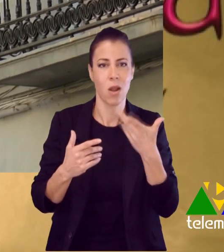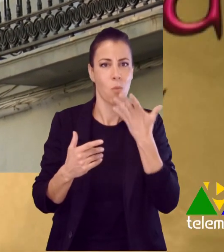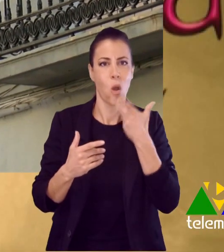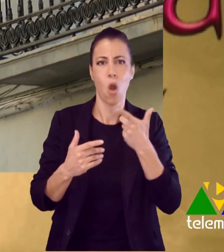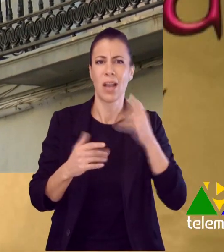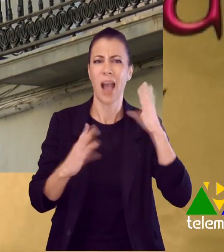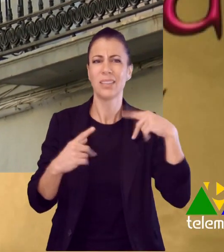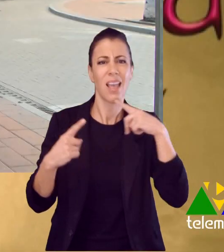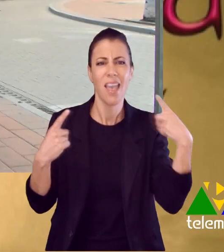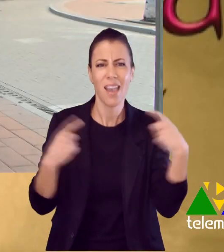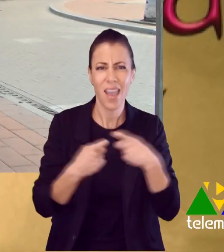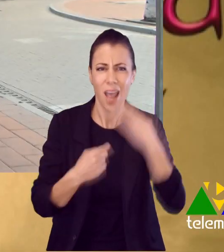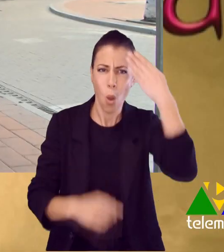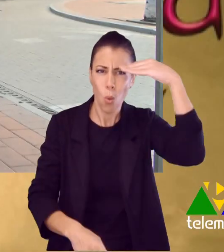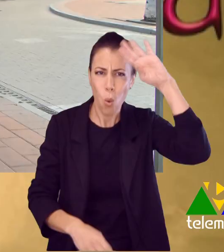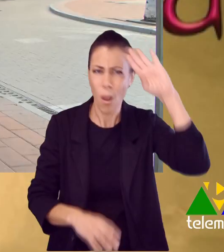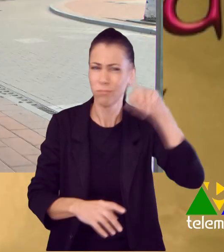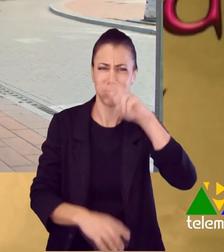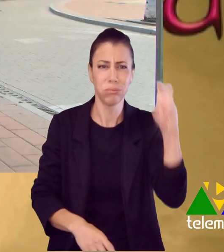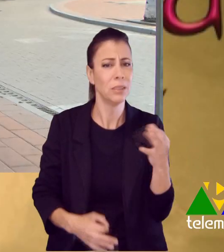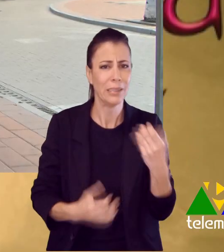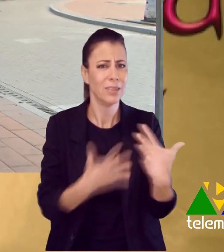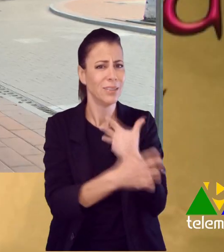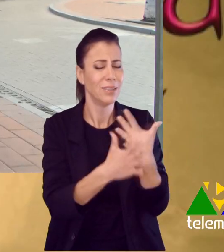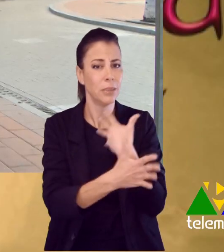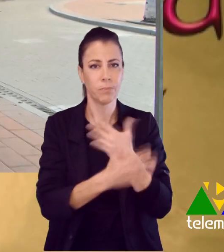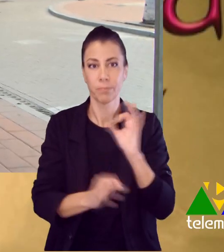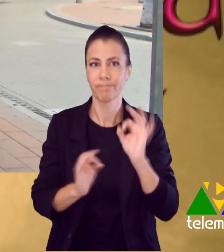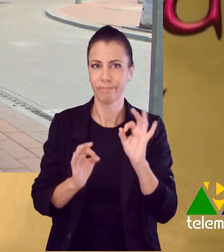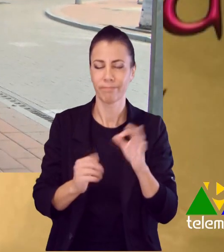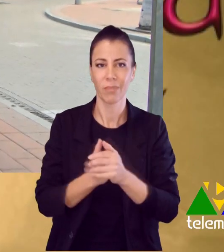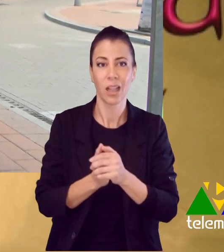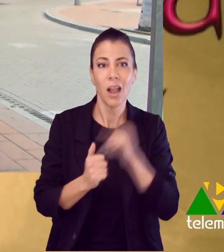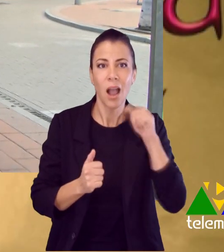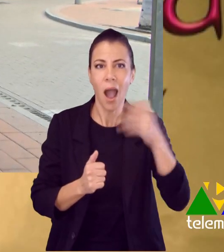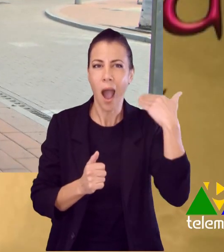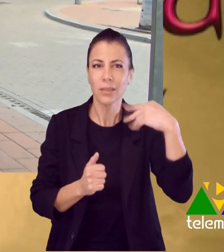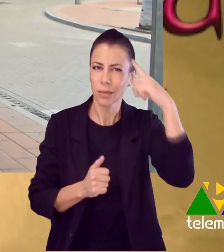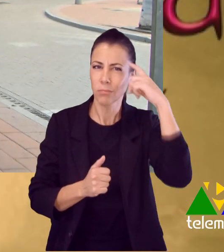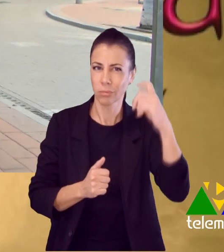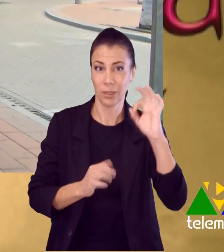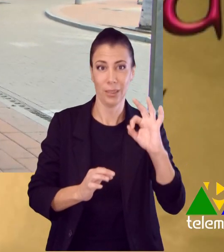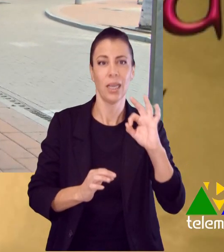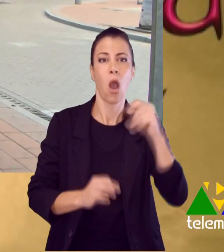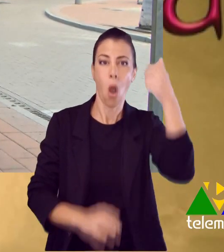de Cuba, etcétera, etcétera, ¿no? Sí, esta plaza recuerda precisamente al almirante motrileño Díaz